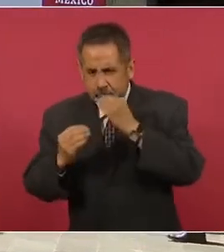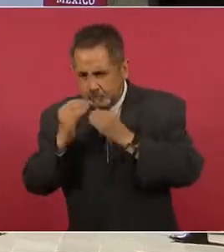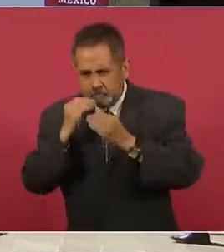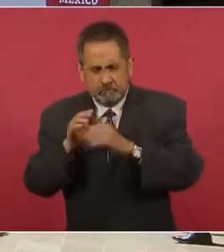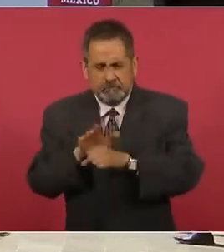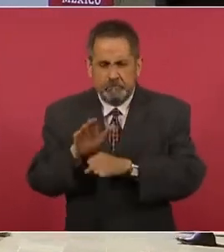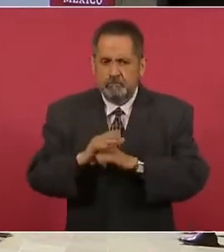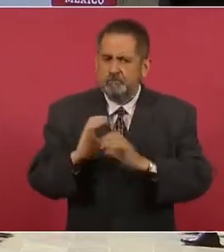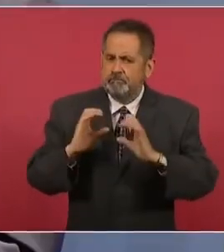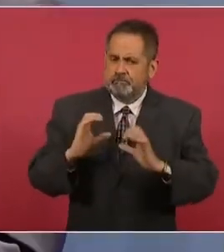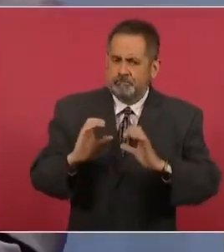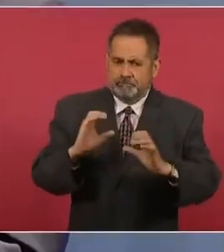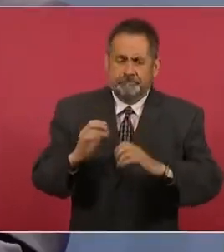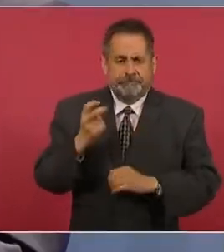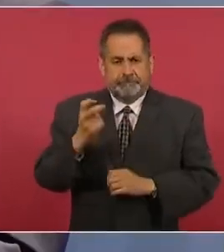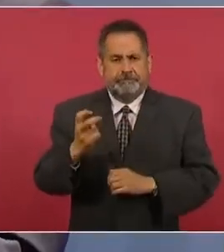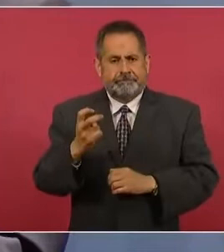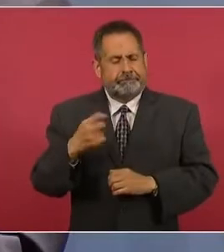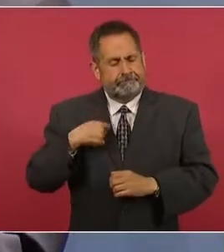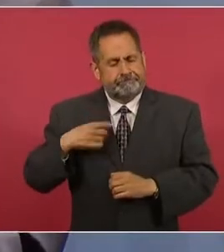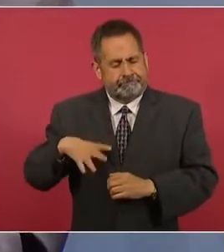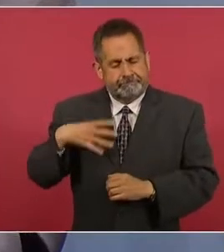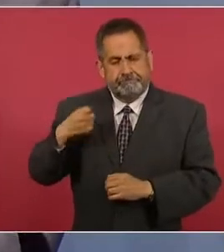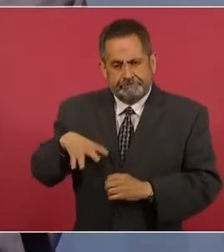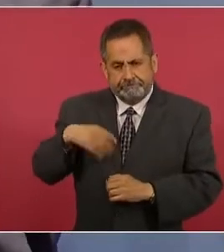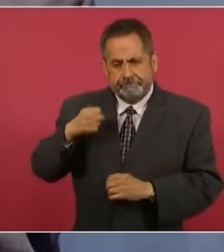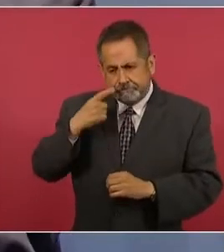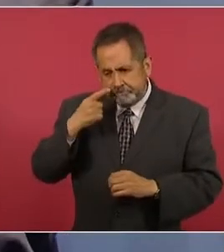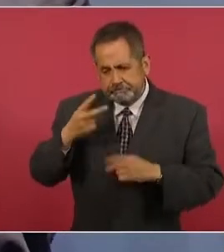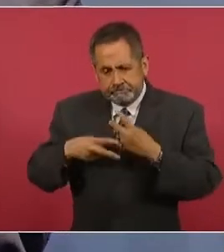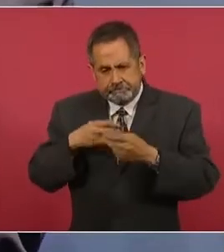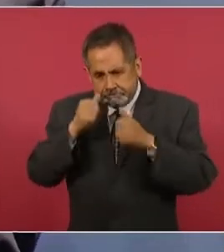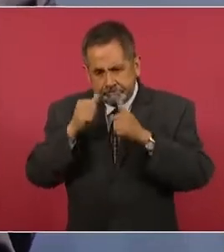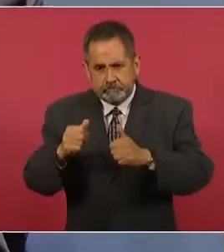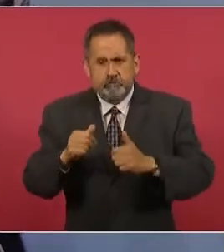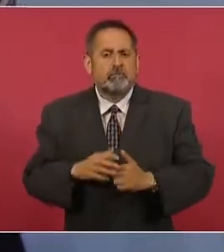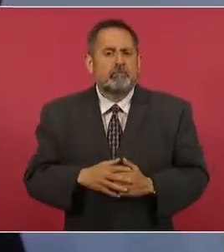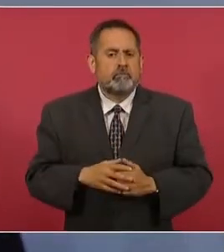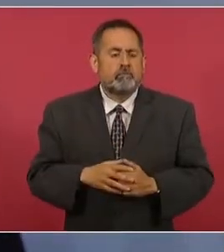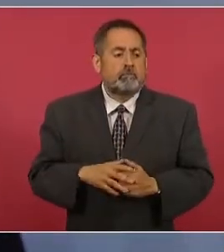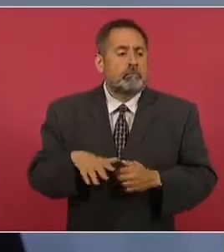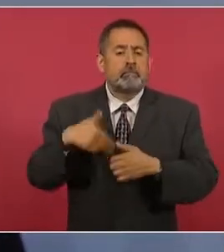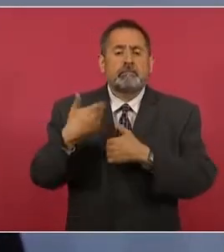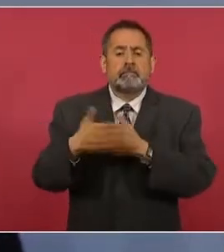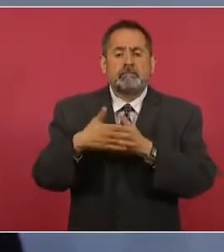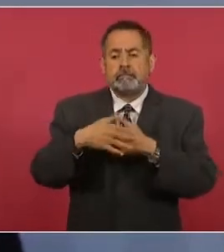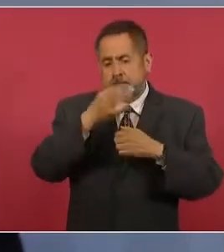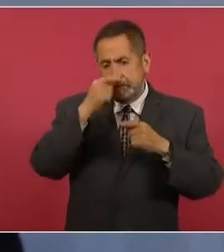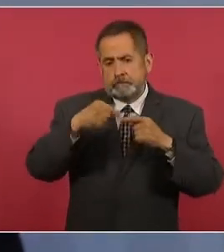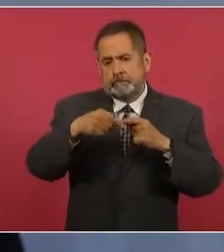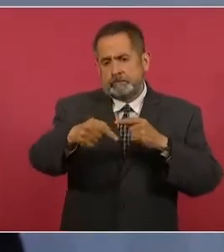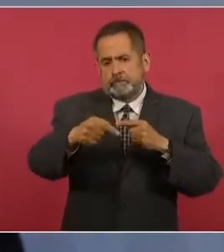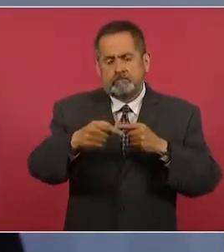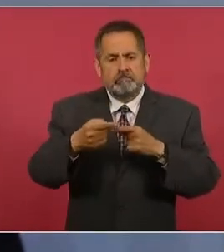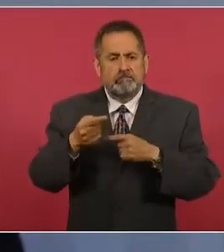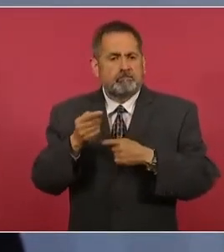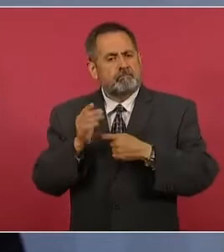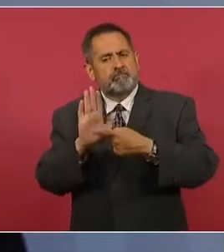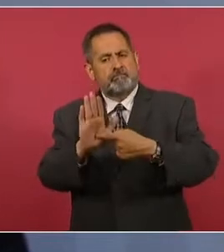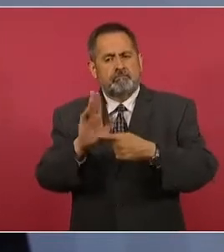nuestra atención y nuestro esfuerzo. Y vamos pronto a presentar un